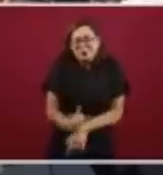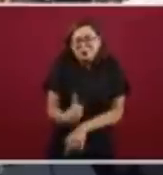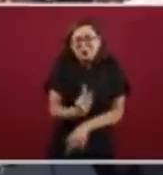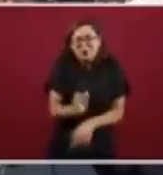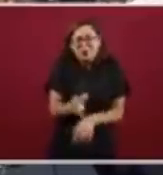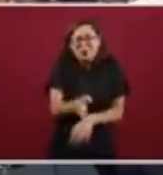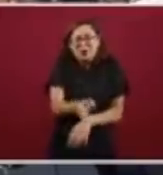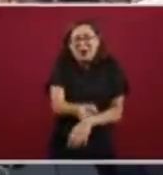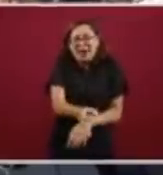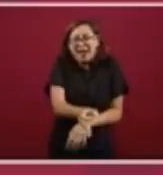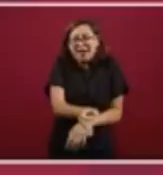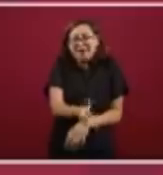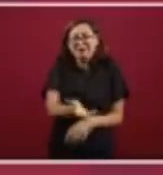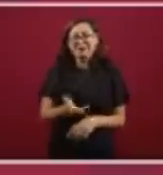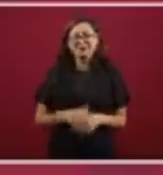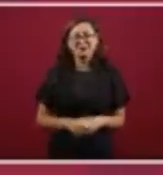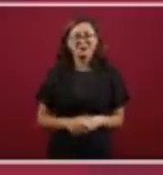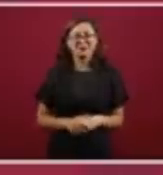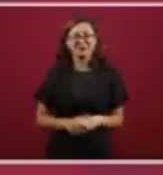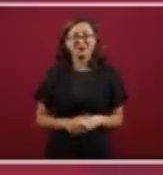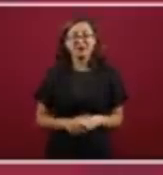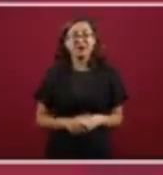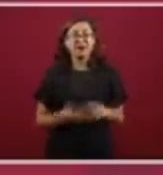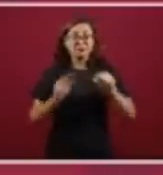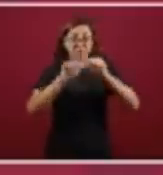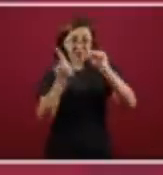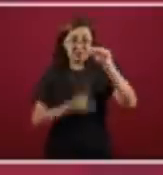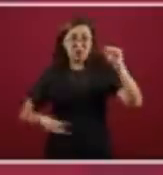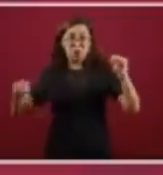Más de la mitad de las escuelas del país son así,